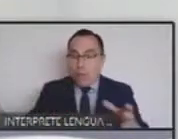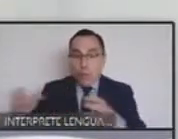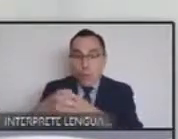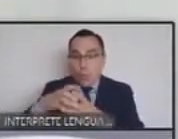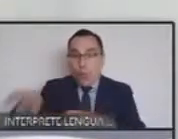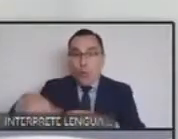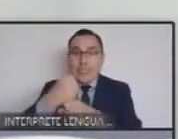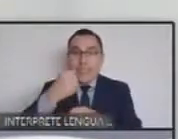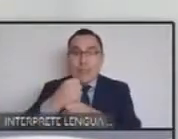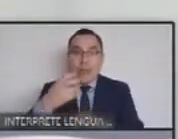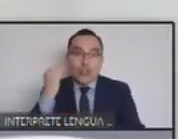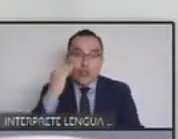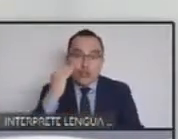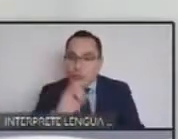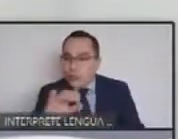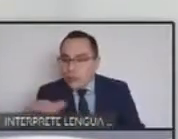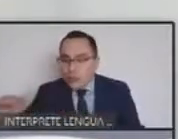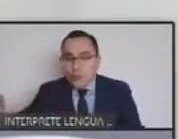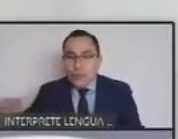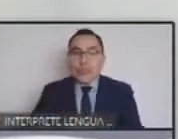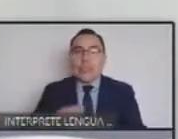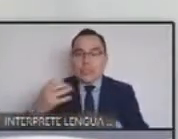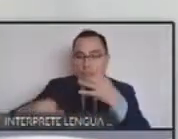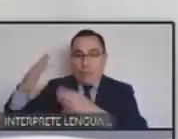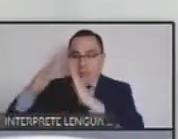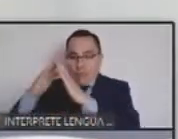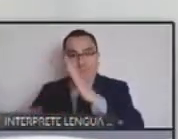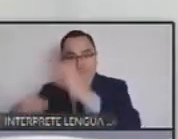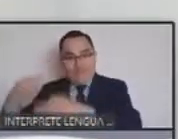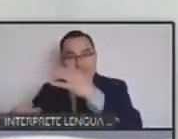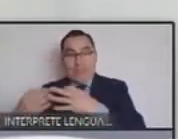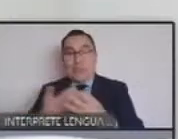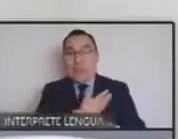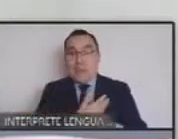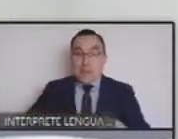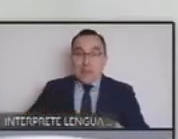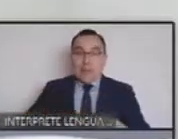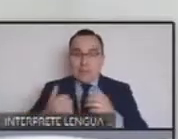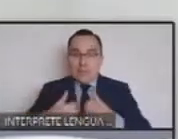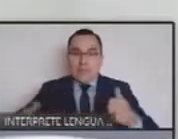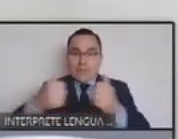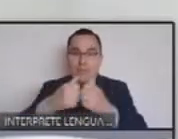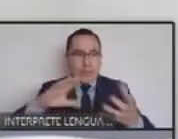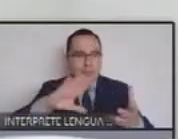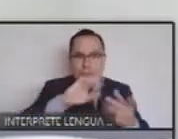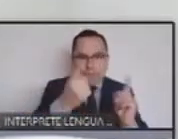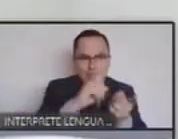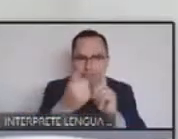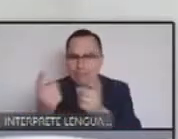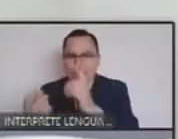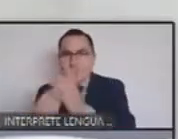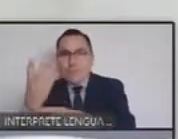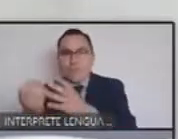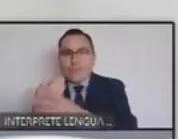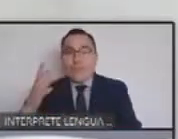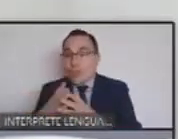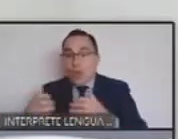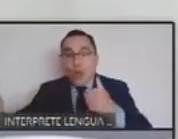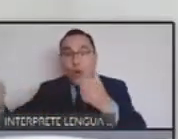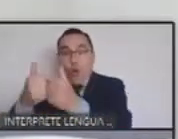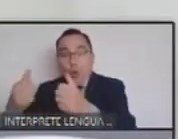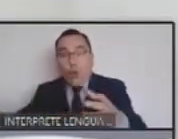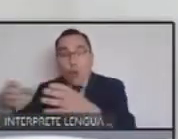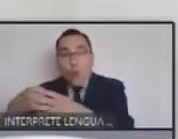Trabajo de Infancia de la Corte Suprema, presidenta del Comité de Modernización, integrante de la Comisión de Estudio de la